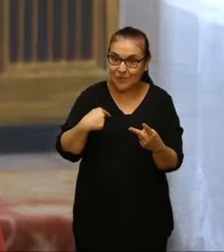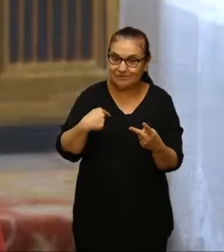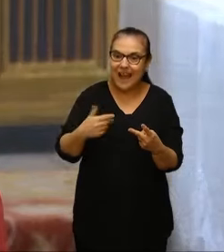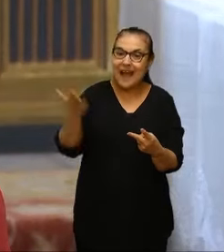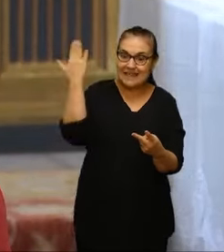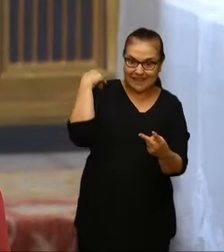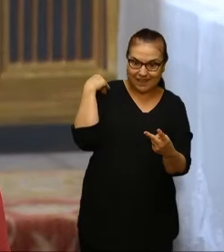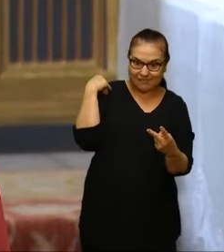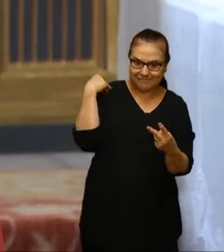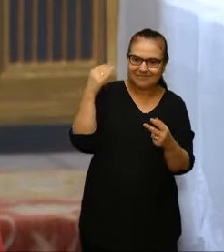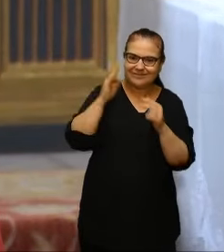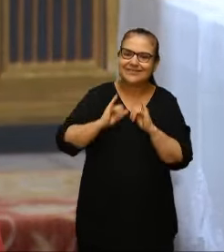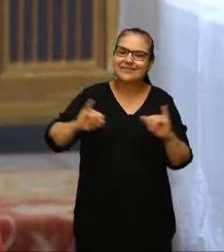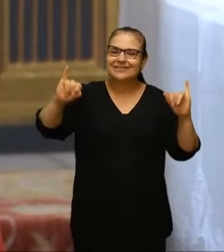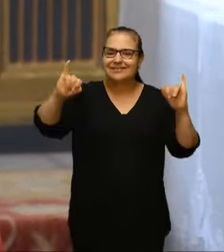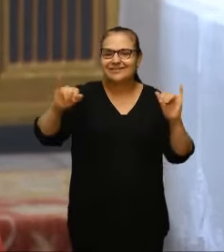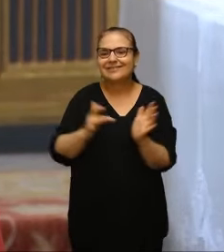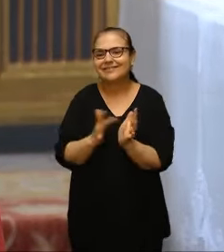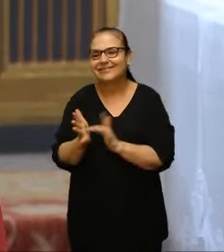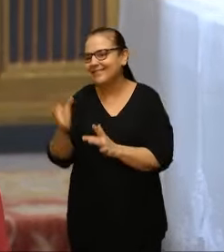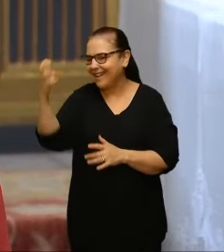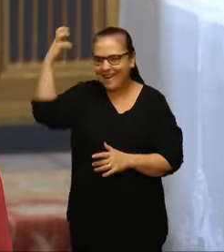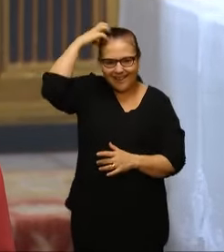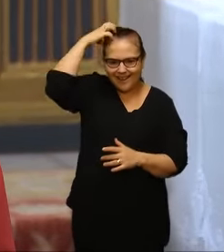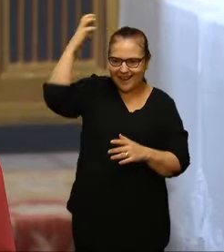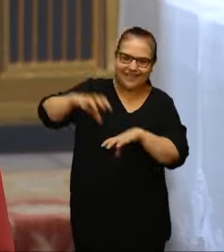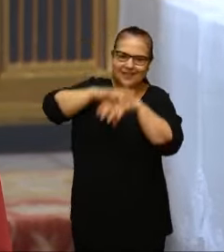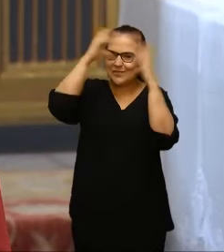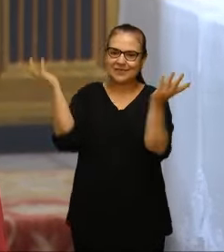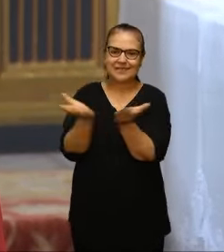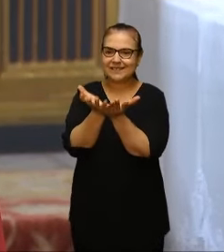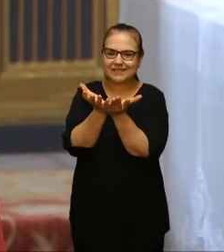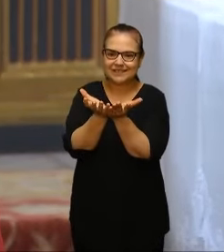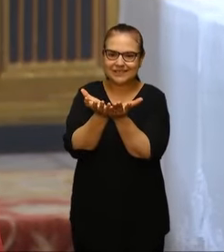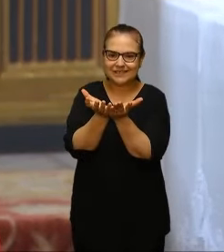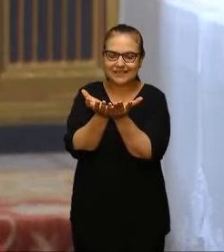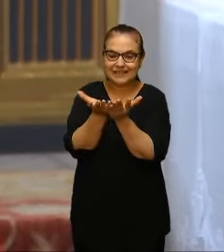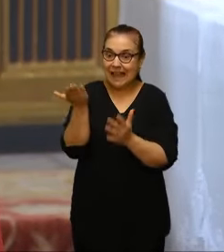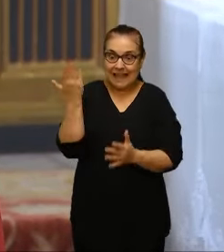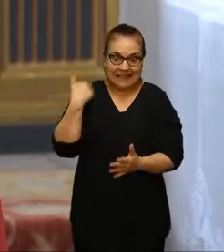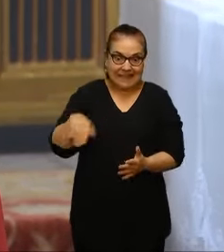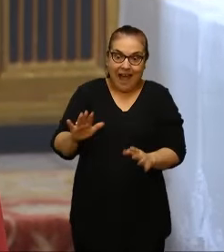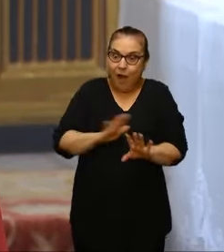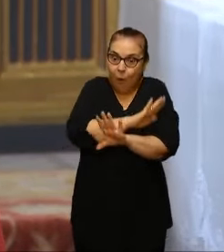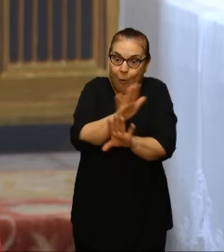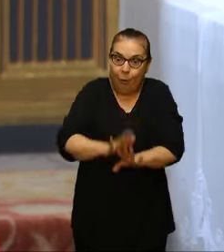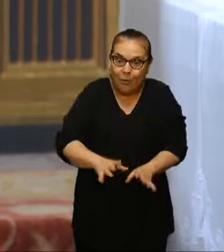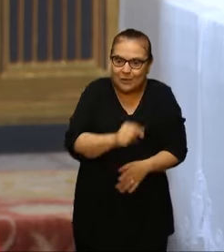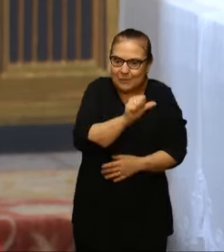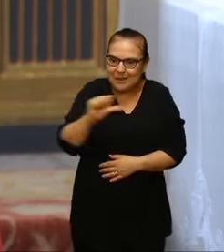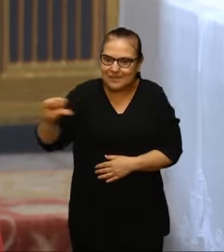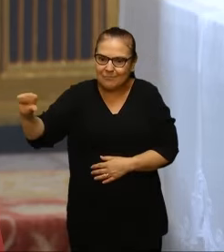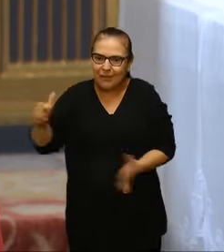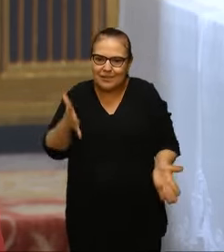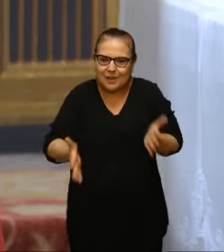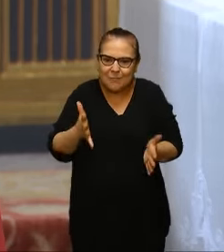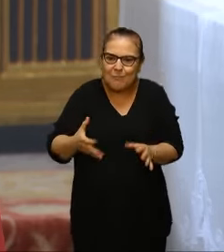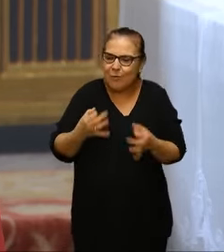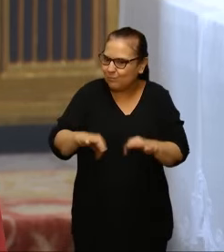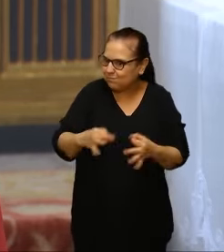ayer Jesucristo, Rey del Universo, estamos en la última semana ya del tiempo ordinario,